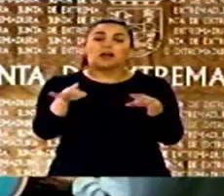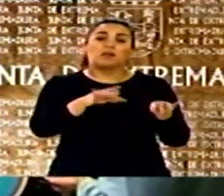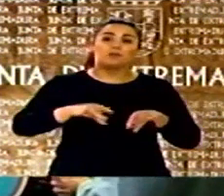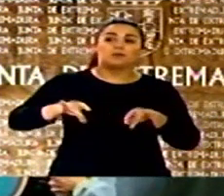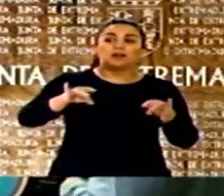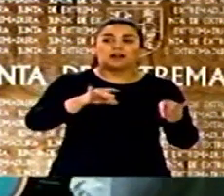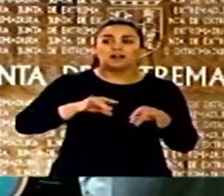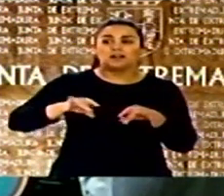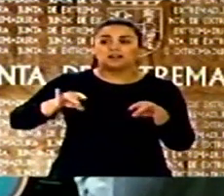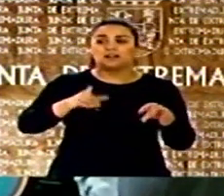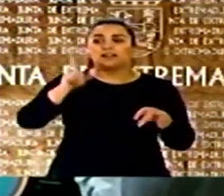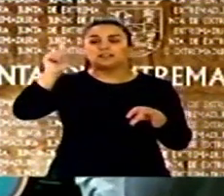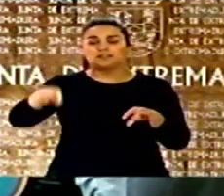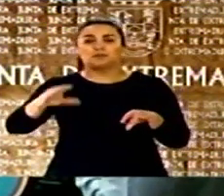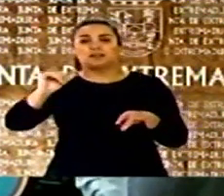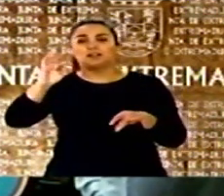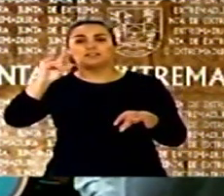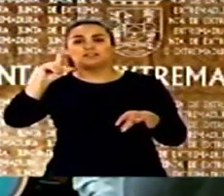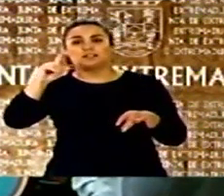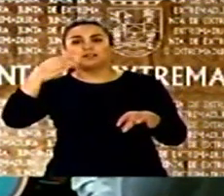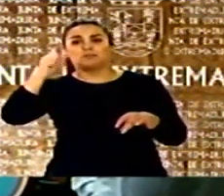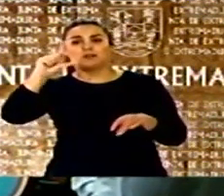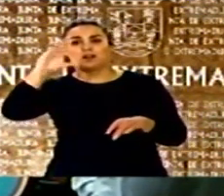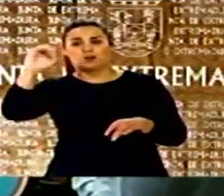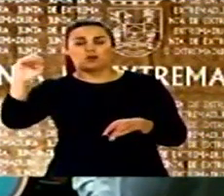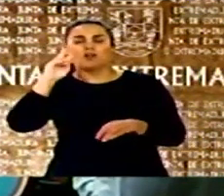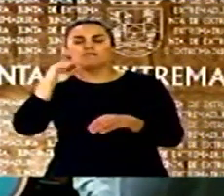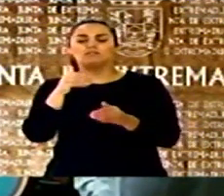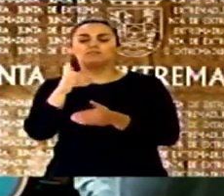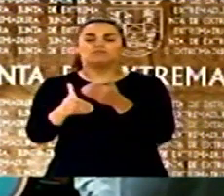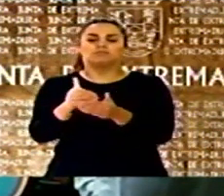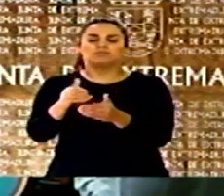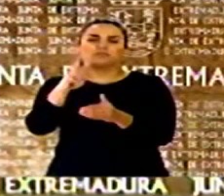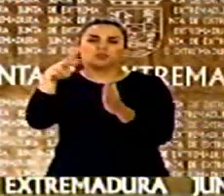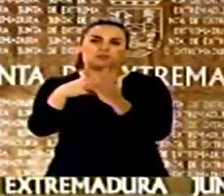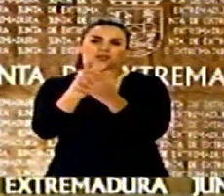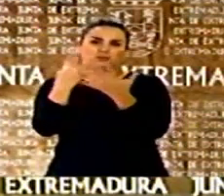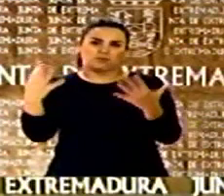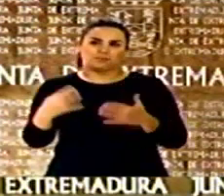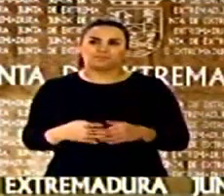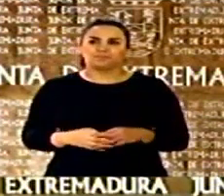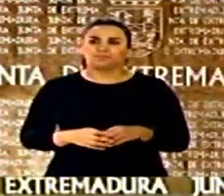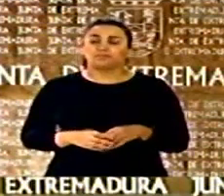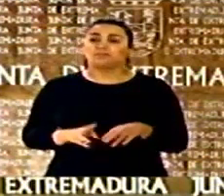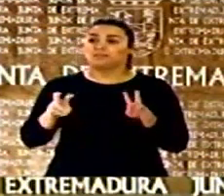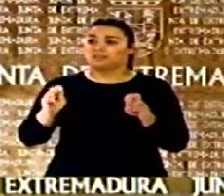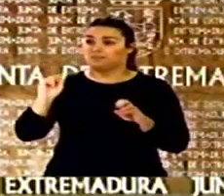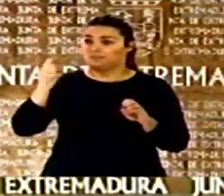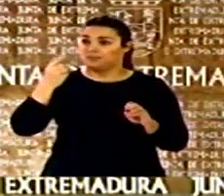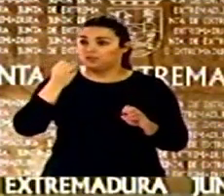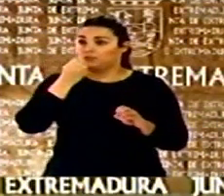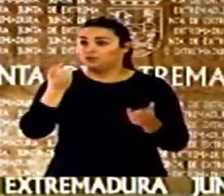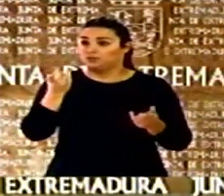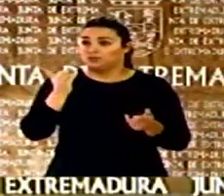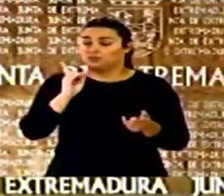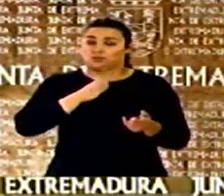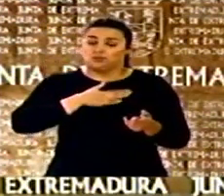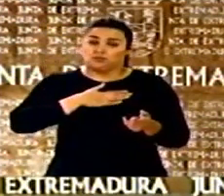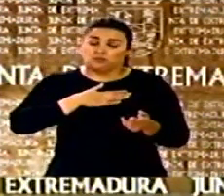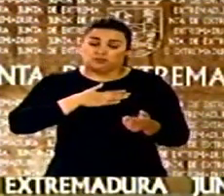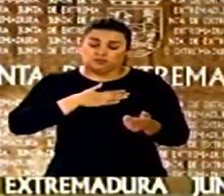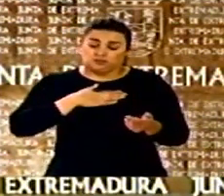Sí, yo le quería pedir una valoración del debate del Senado de esta semana que ha tirado los presupuestos,